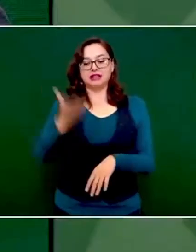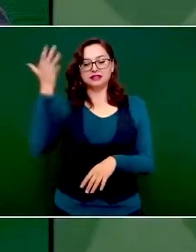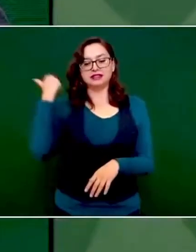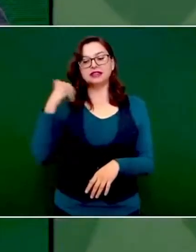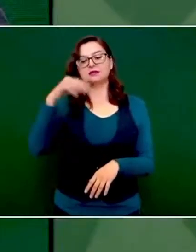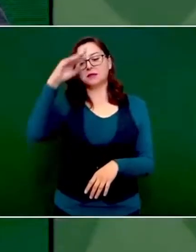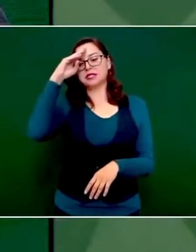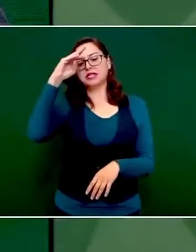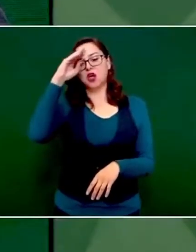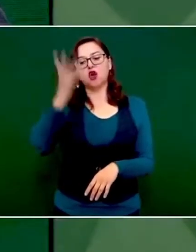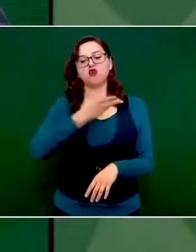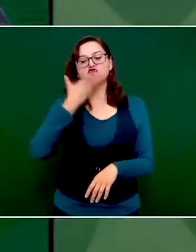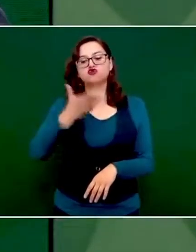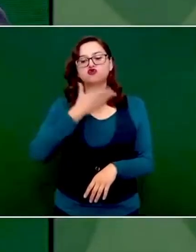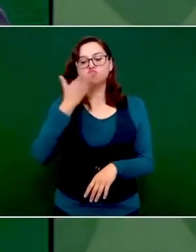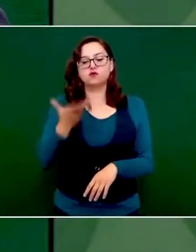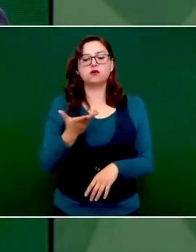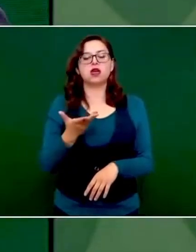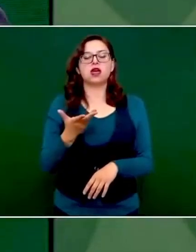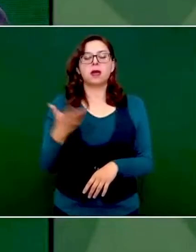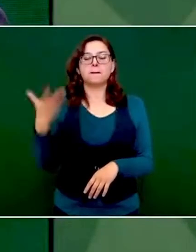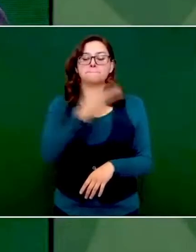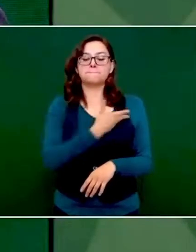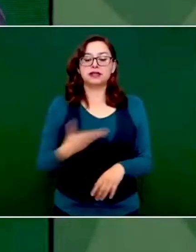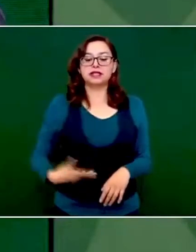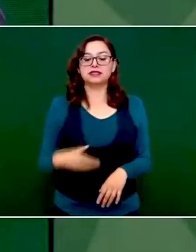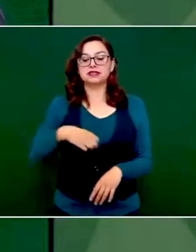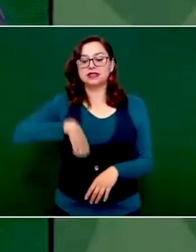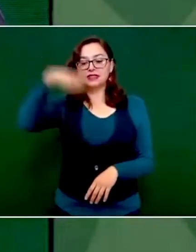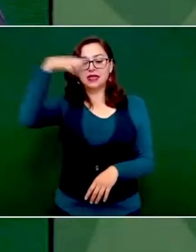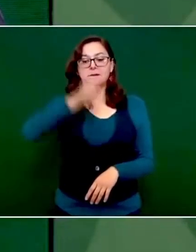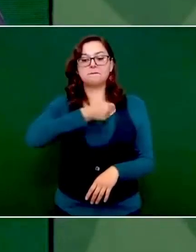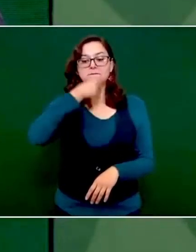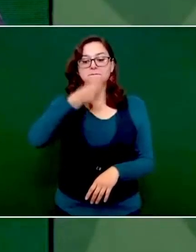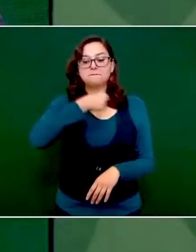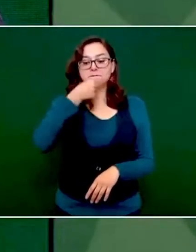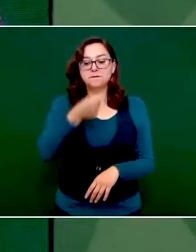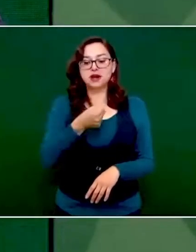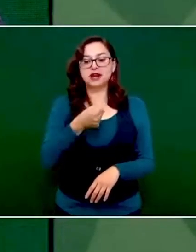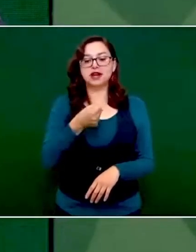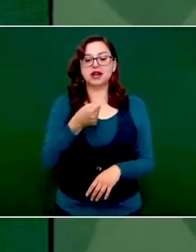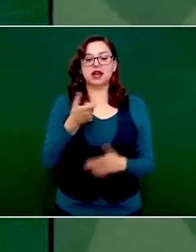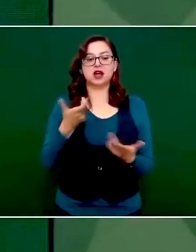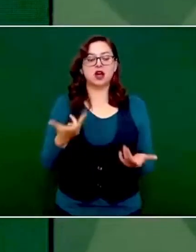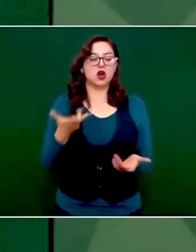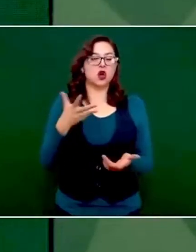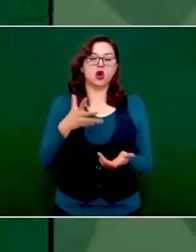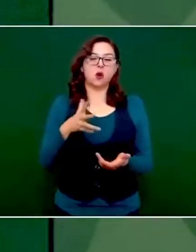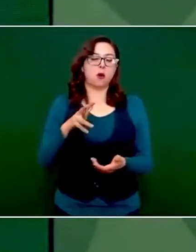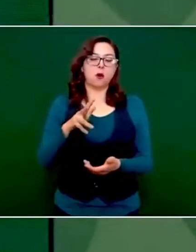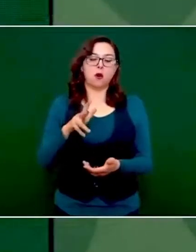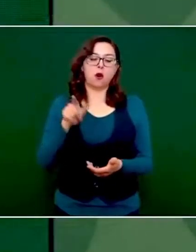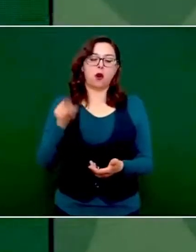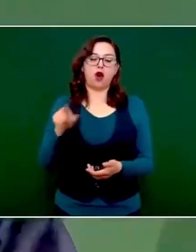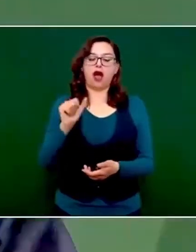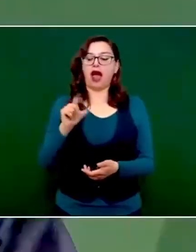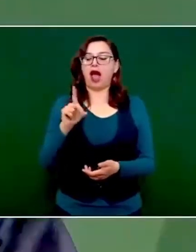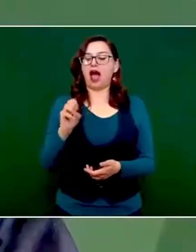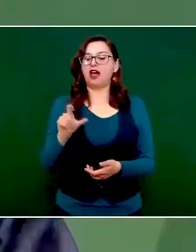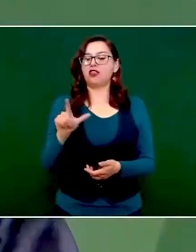fue don Adolfo Ruiz Cortines.